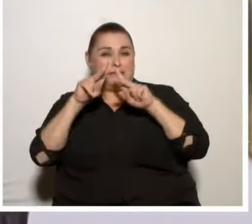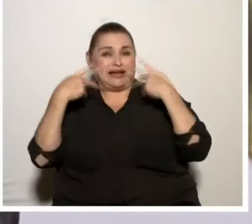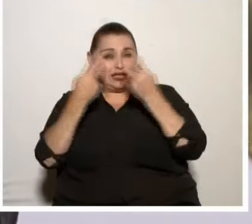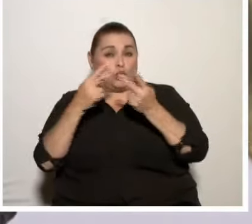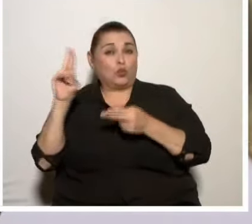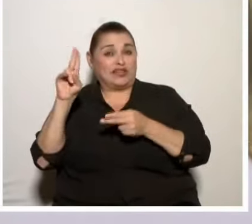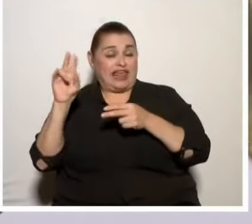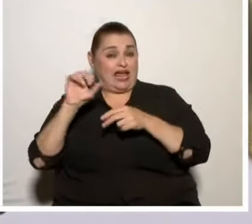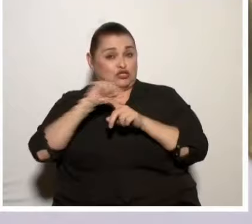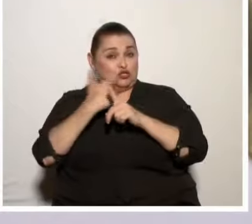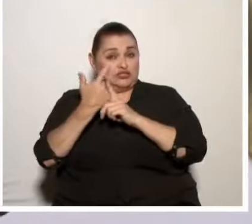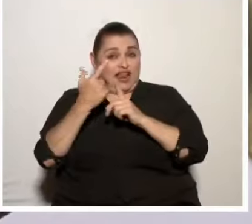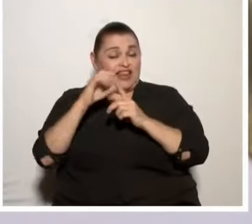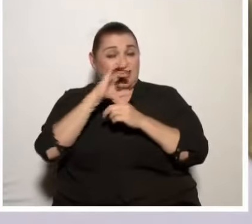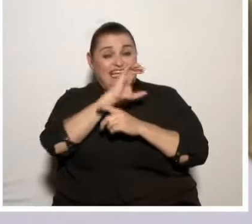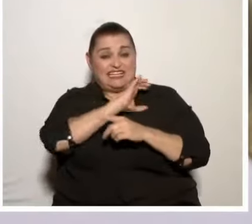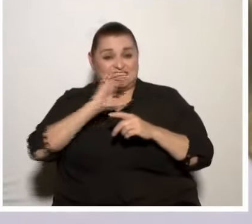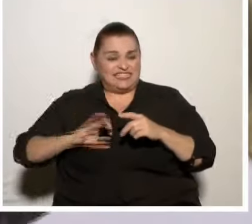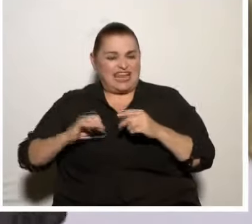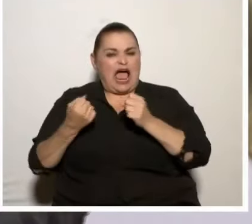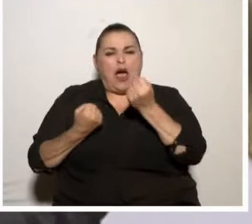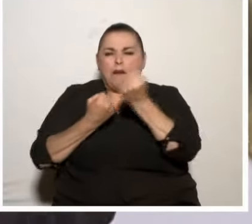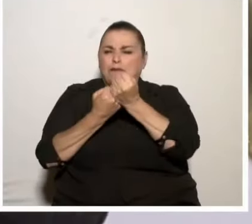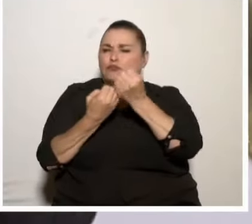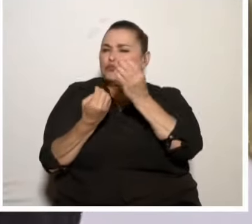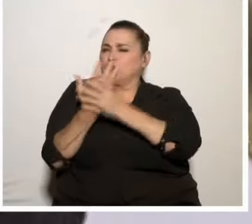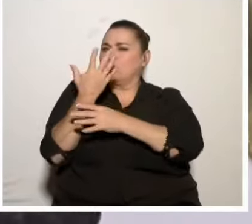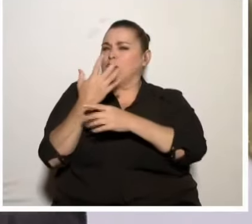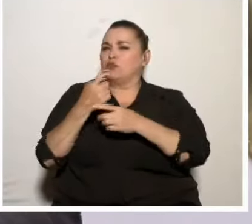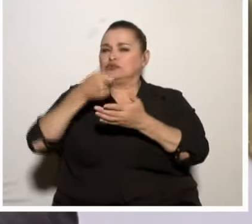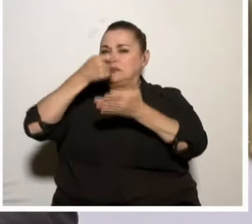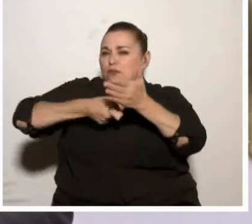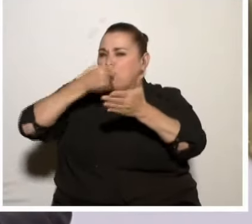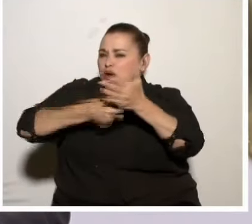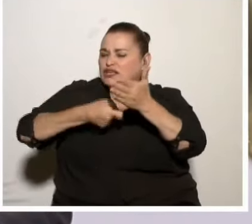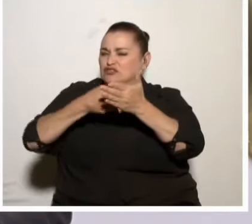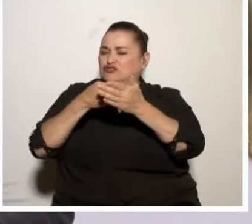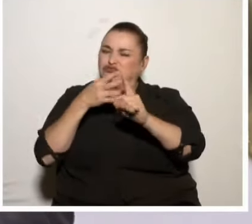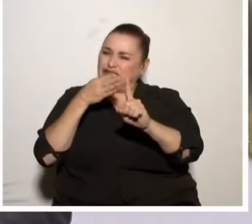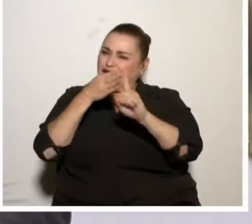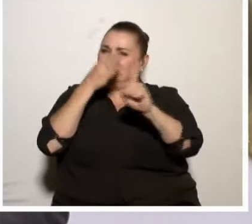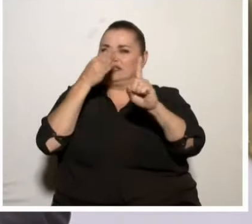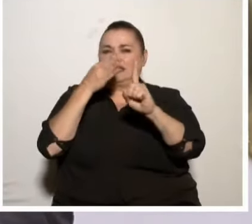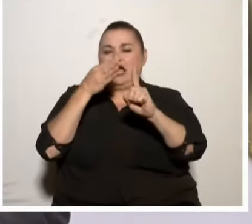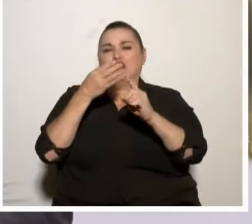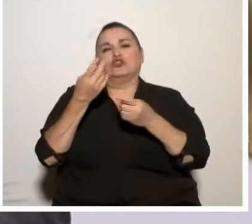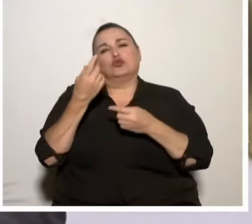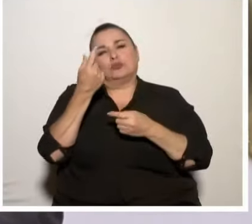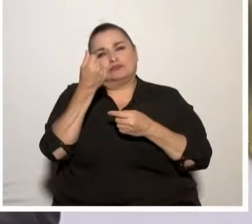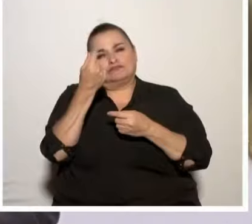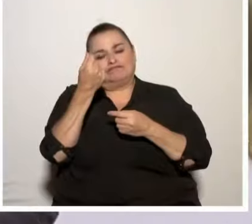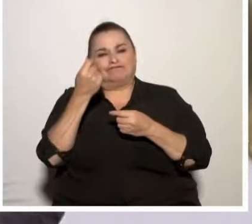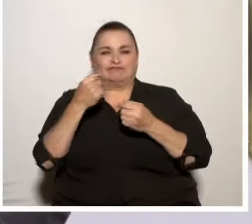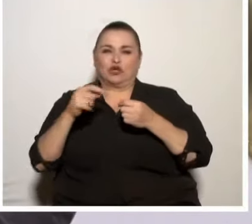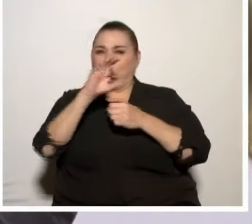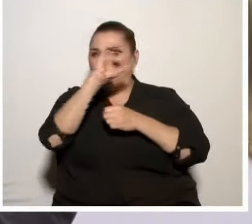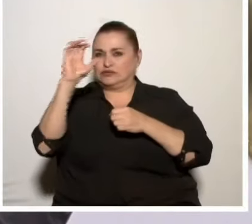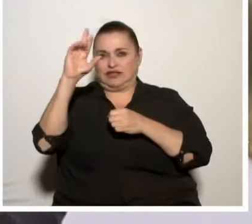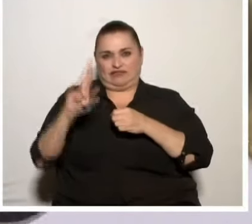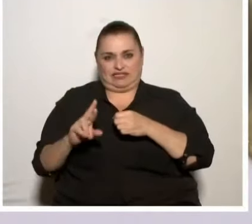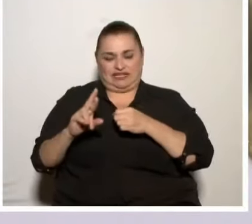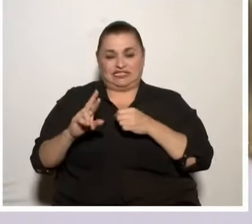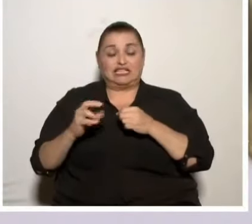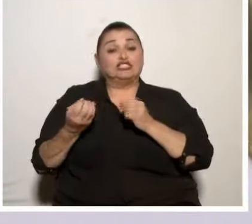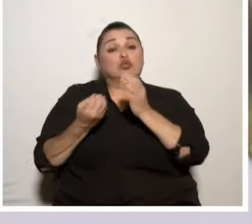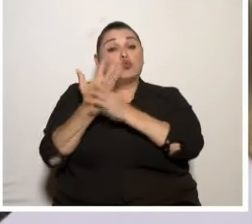nuevos impuestos y tratan de obtener recursos siempre golpeando el bolsillo de los costarricenses. Nueva República ha optado por otra